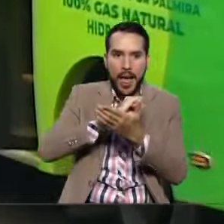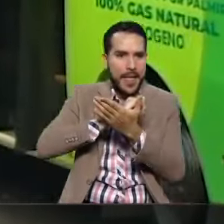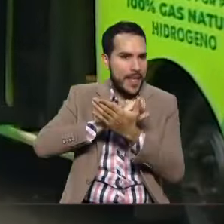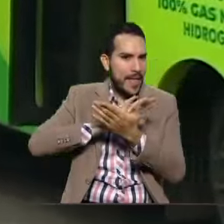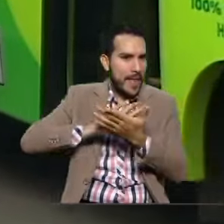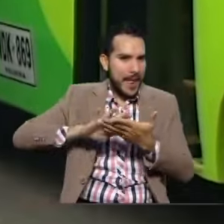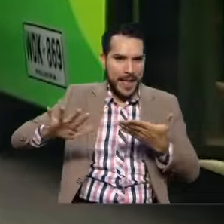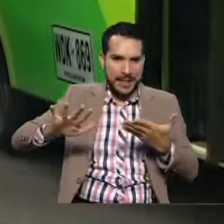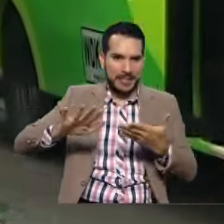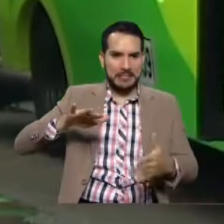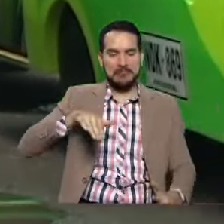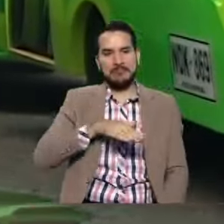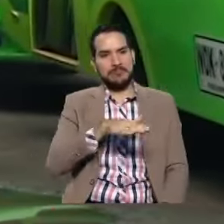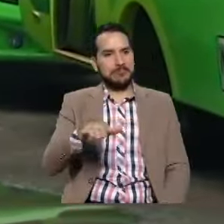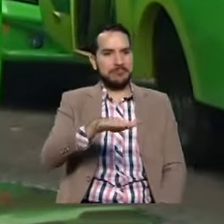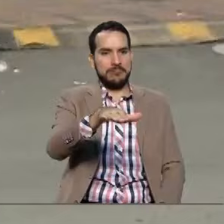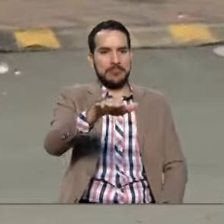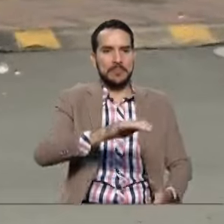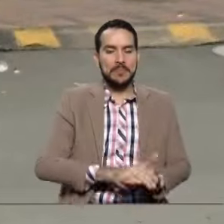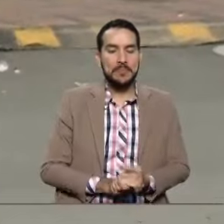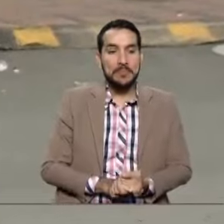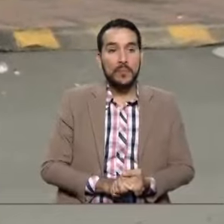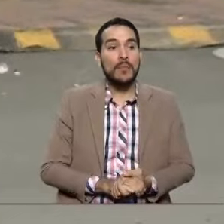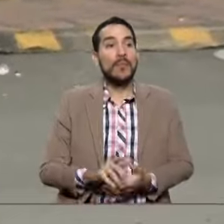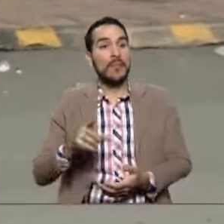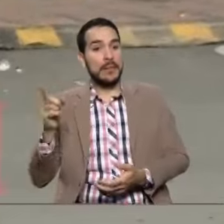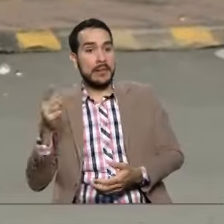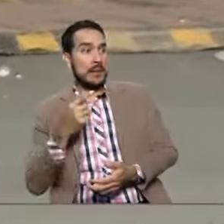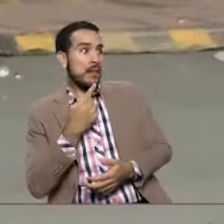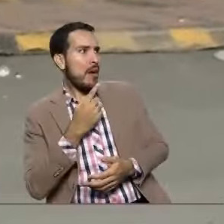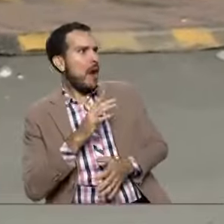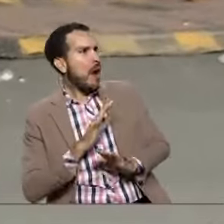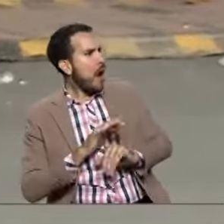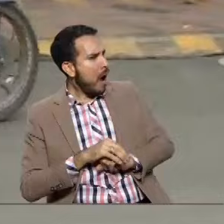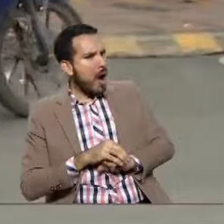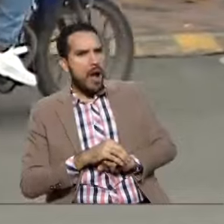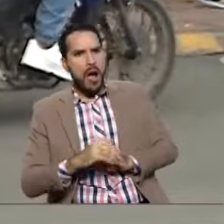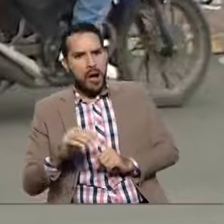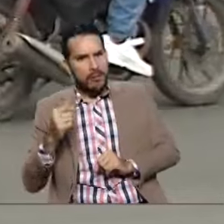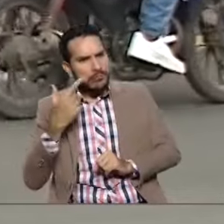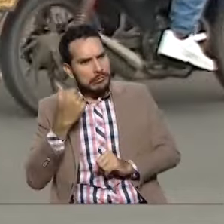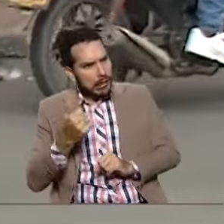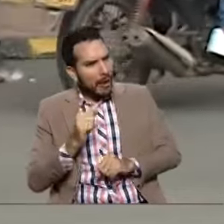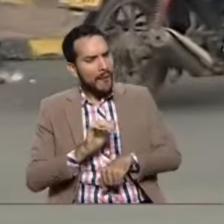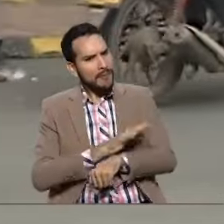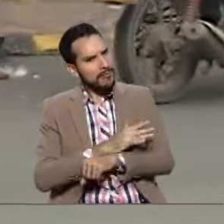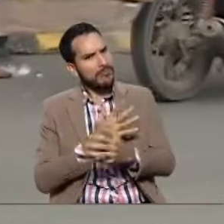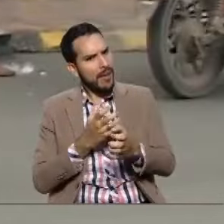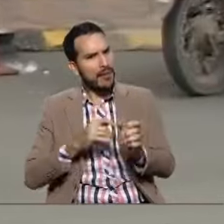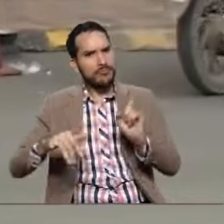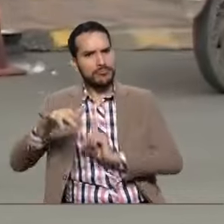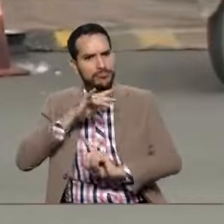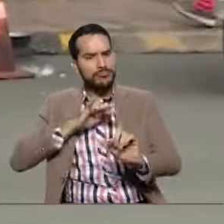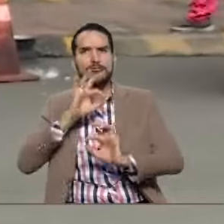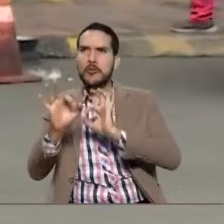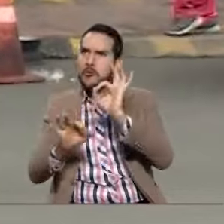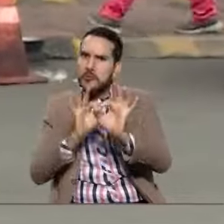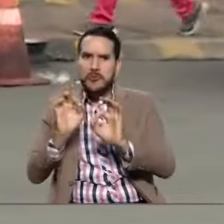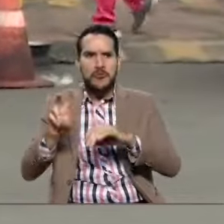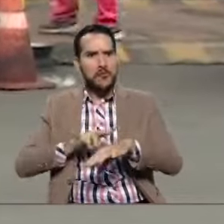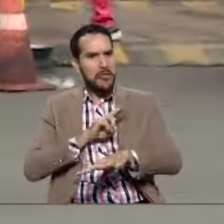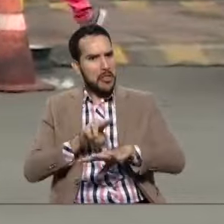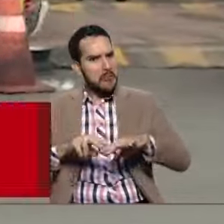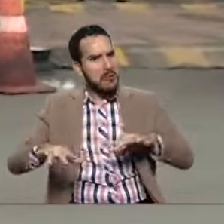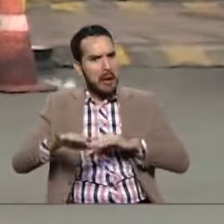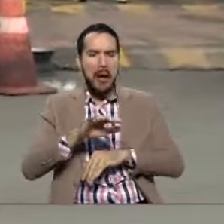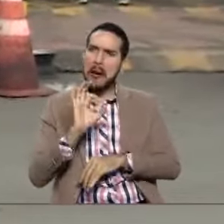Pues espectacular, porque de verdad que sí necesitamos todo ecológico y todo natural. Esperamos que sí se haga realidad. Yo vi por el Face